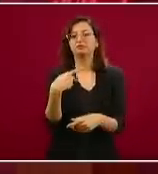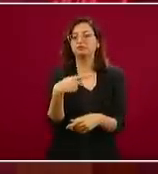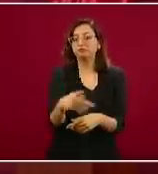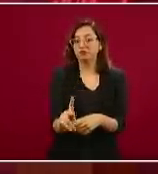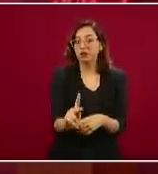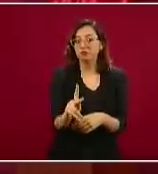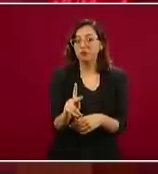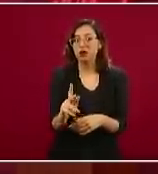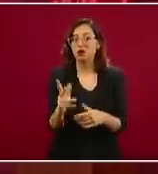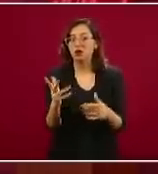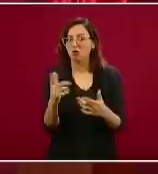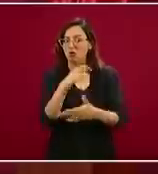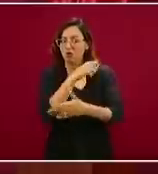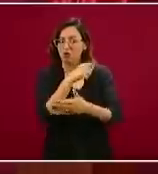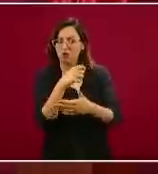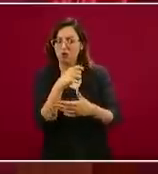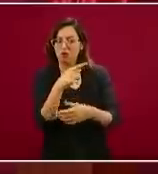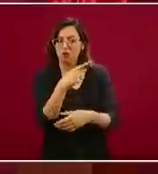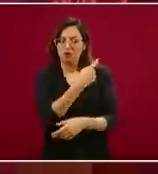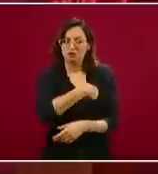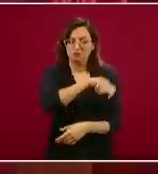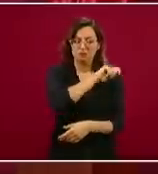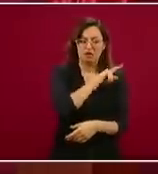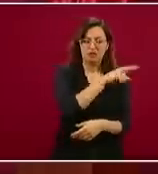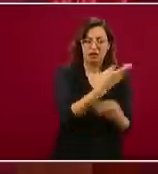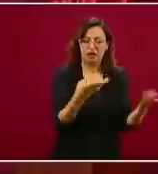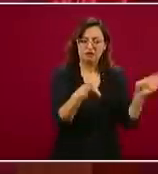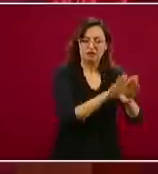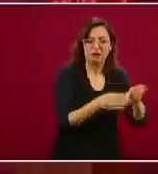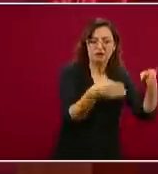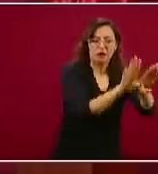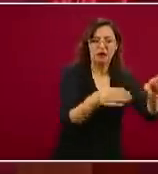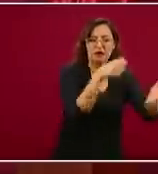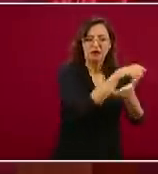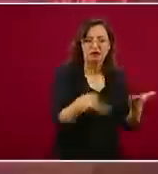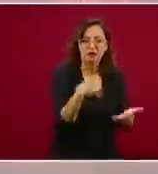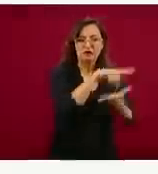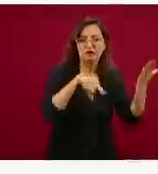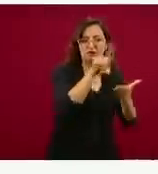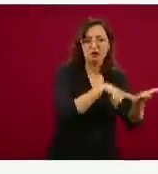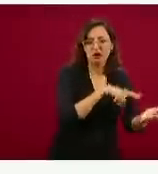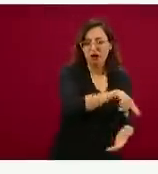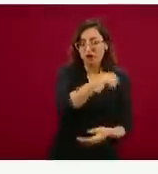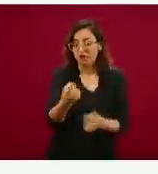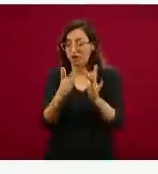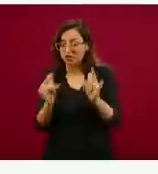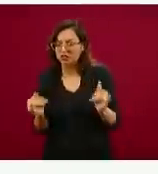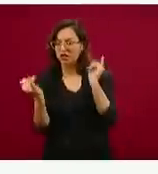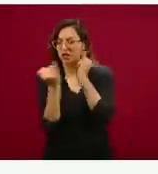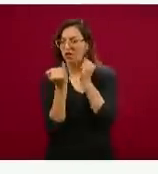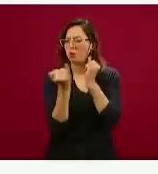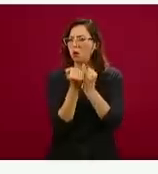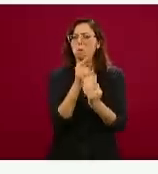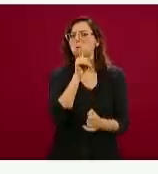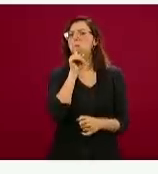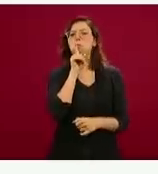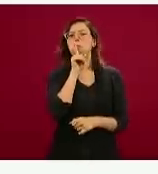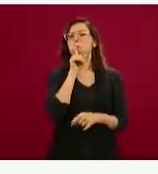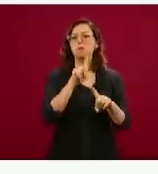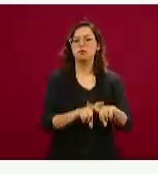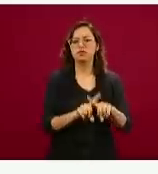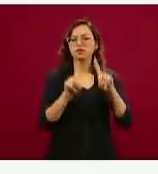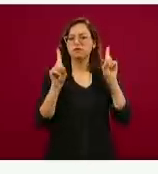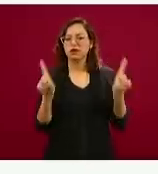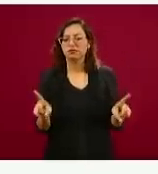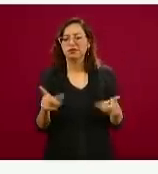tan restrictivas como las de España. Con ello lo que quiero destacar es que, como lo ha señalado la Organización Mundial de la Salud,